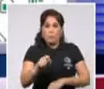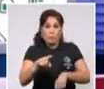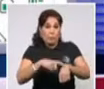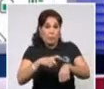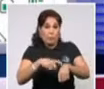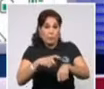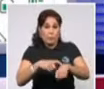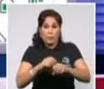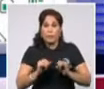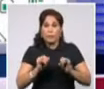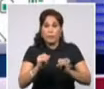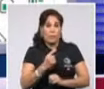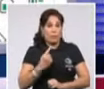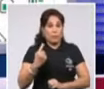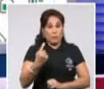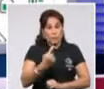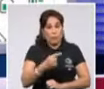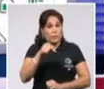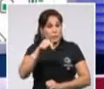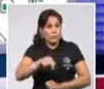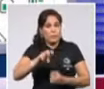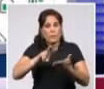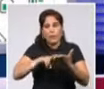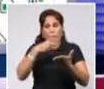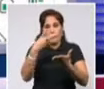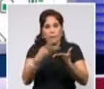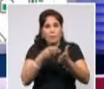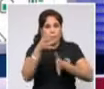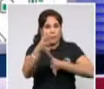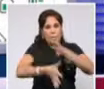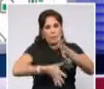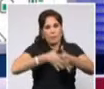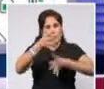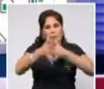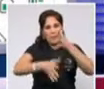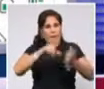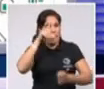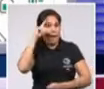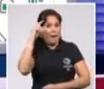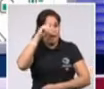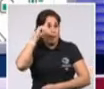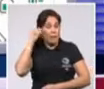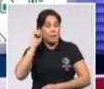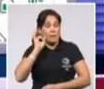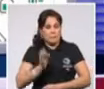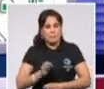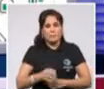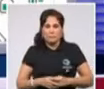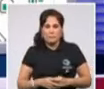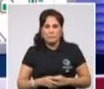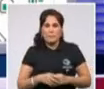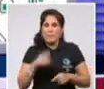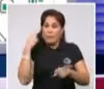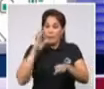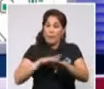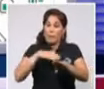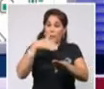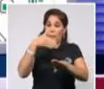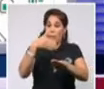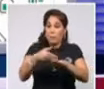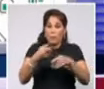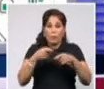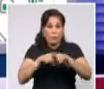me acompaña en esta mañana la intérprete de Lengua de Señas, Eileen Coto, y más adelante se